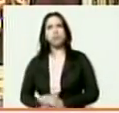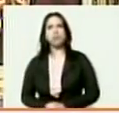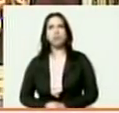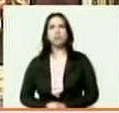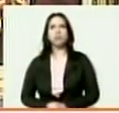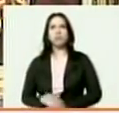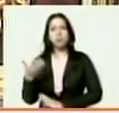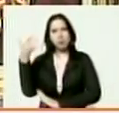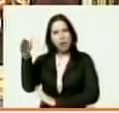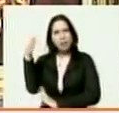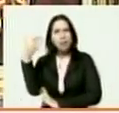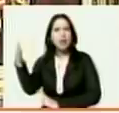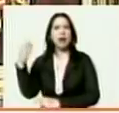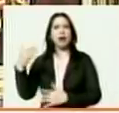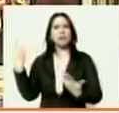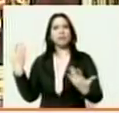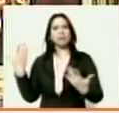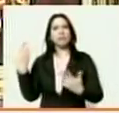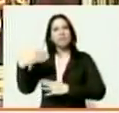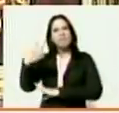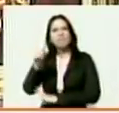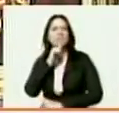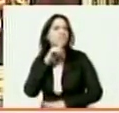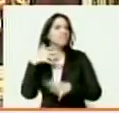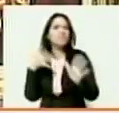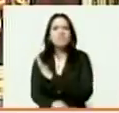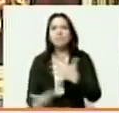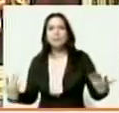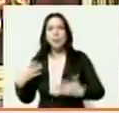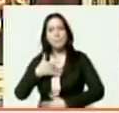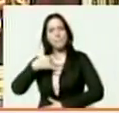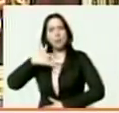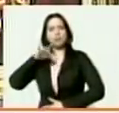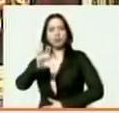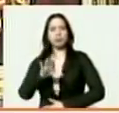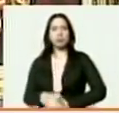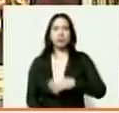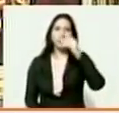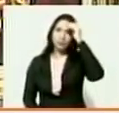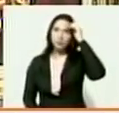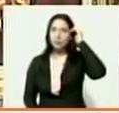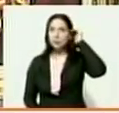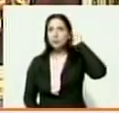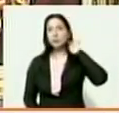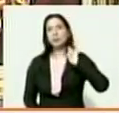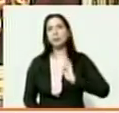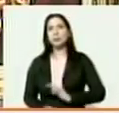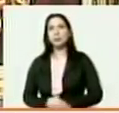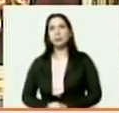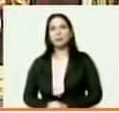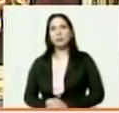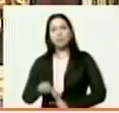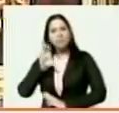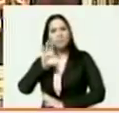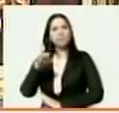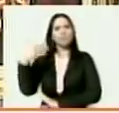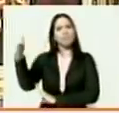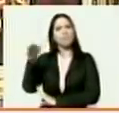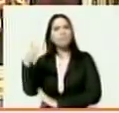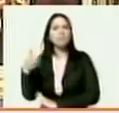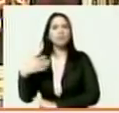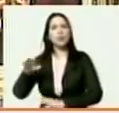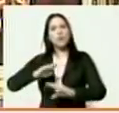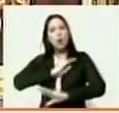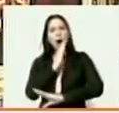bandera, la bandera del patriotismo, la bandera de la valentía, la bandera del